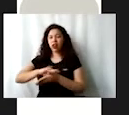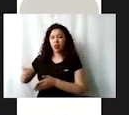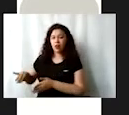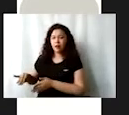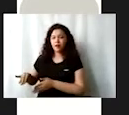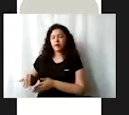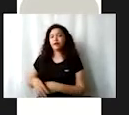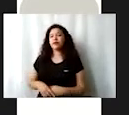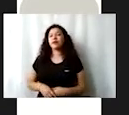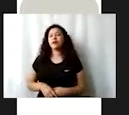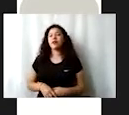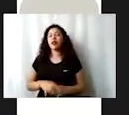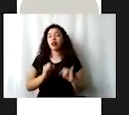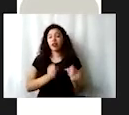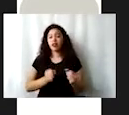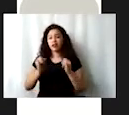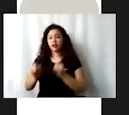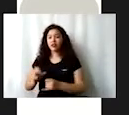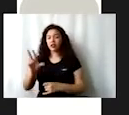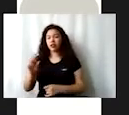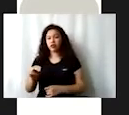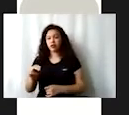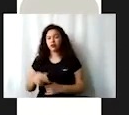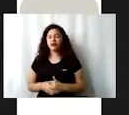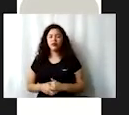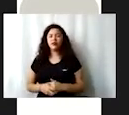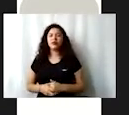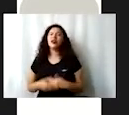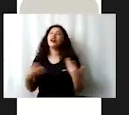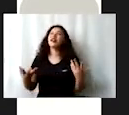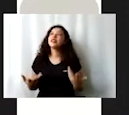tendría que dejar de ser individual, sino que, es decir,